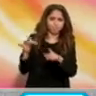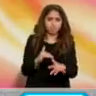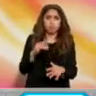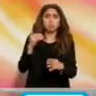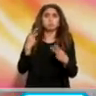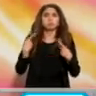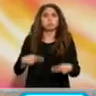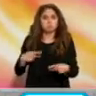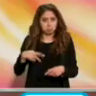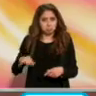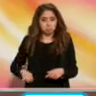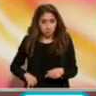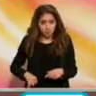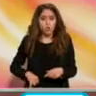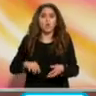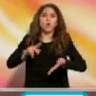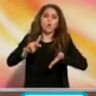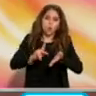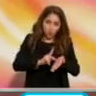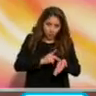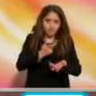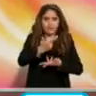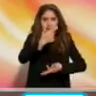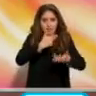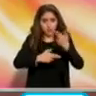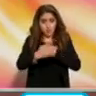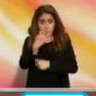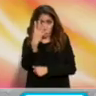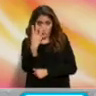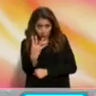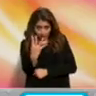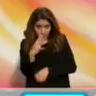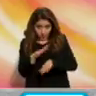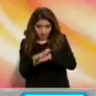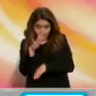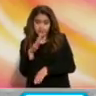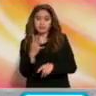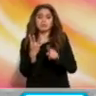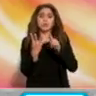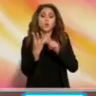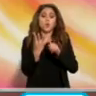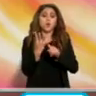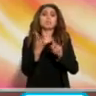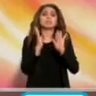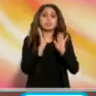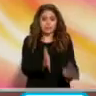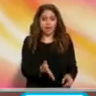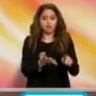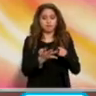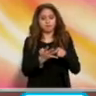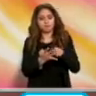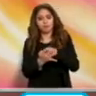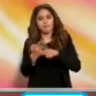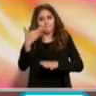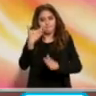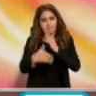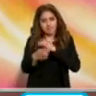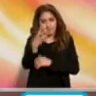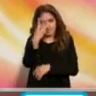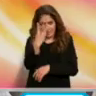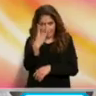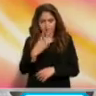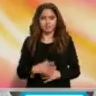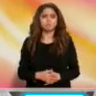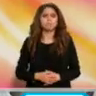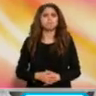Sí. Entonces regresamos a dar 4 más. Ya llevamos 1 y nos quedan 3. Ok, 3. es todo. Y lo que yo decía al principio,